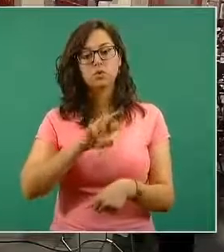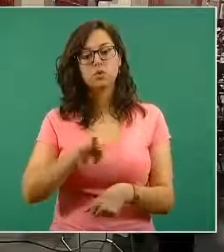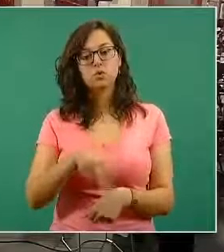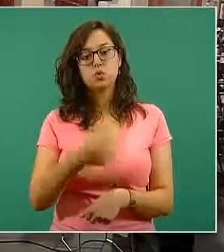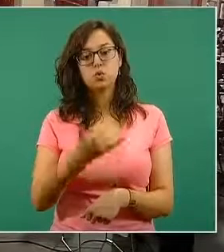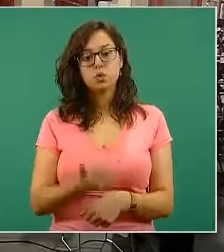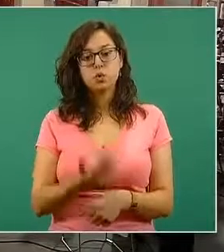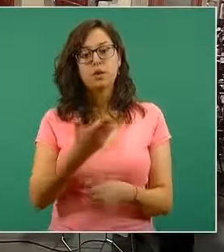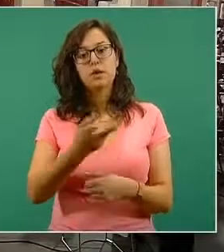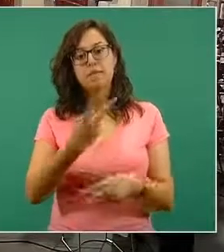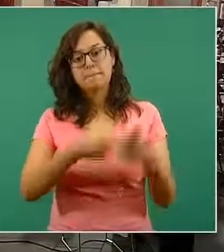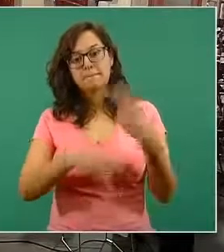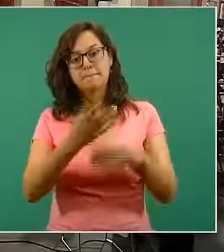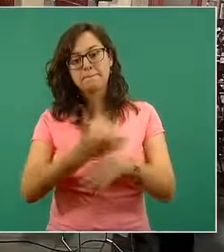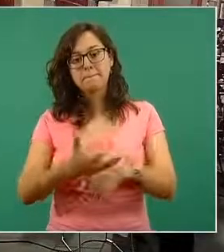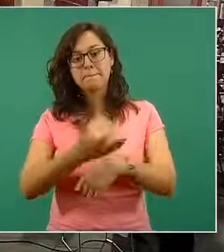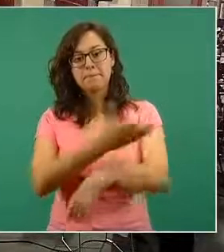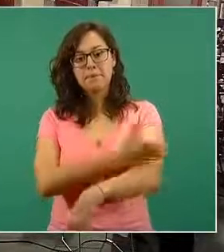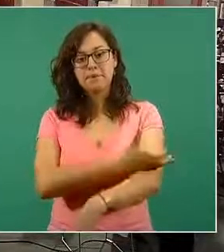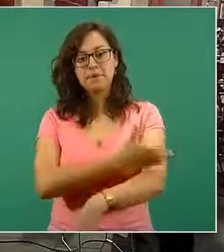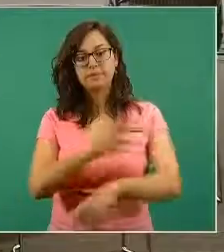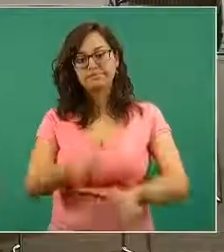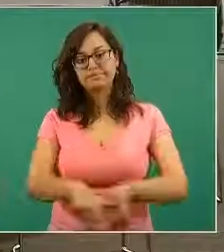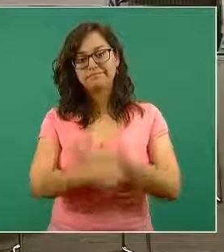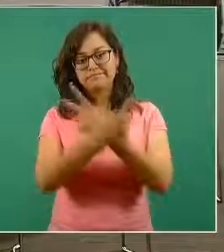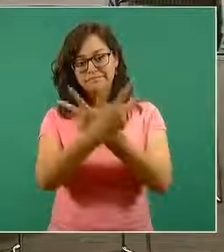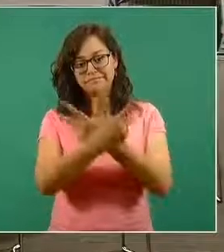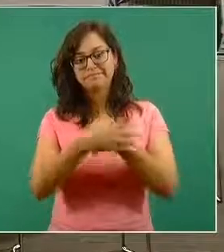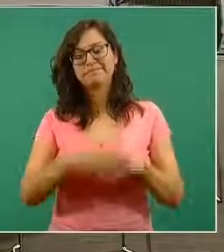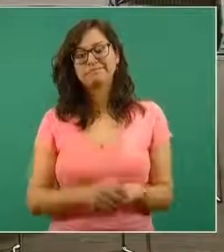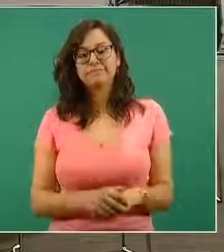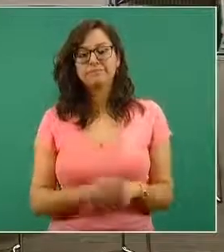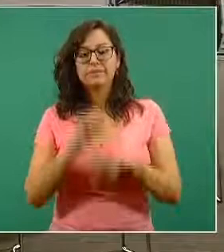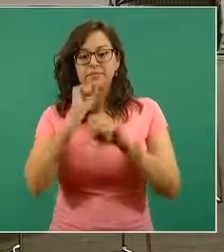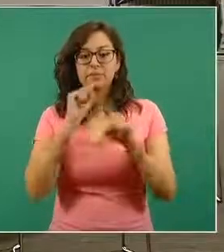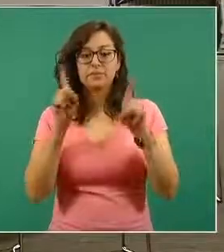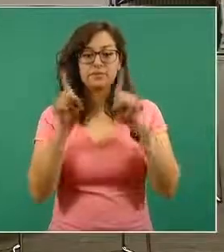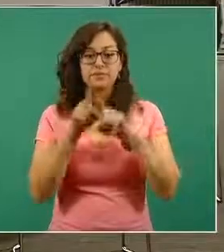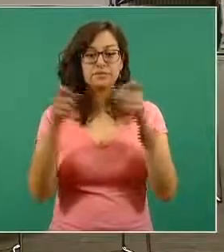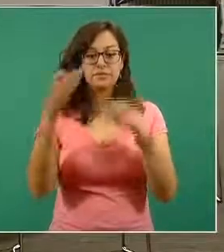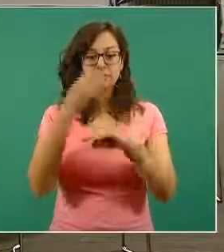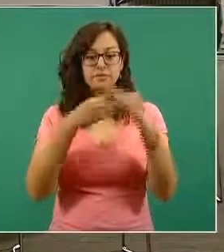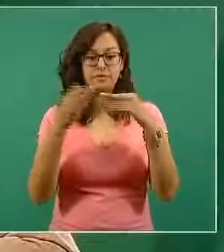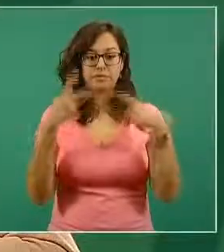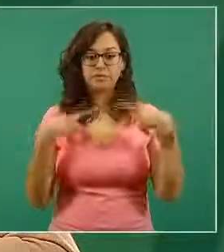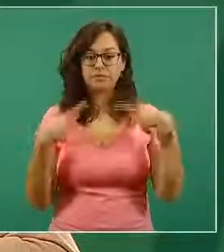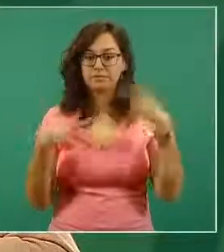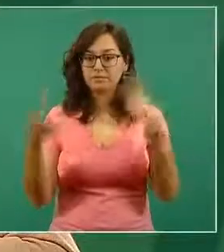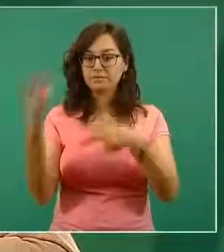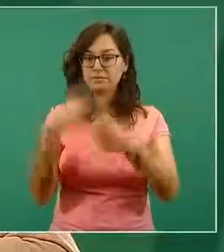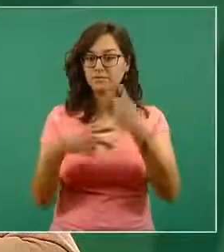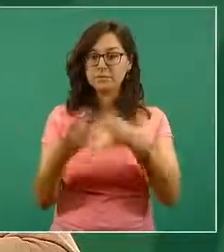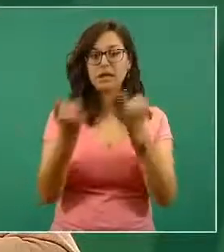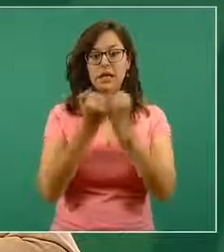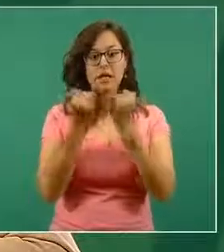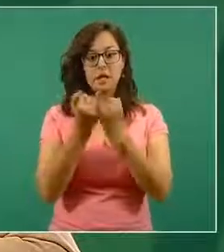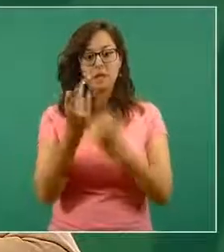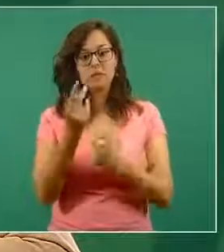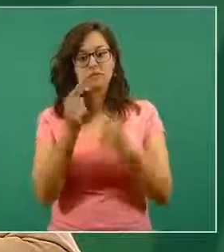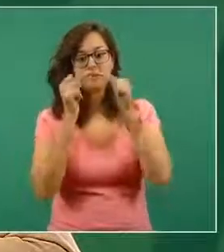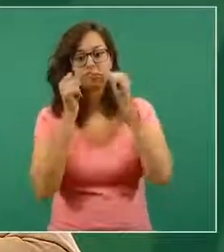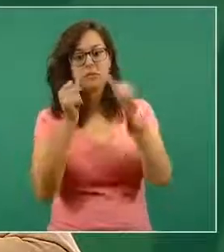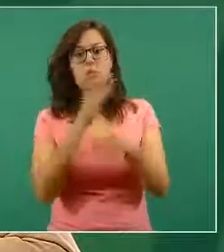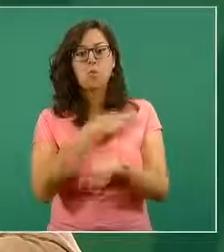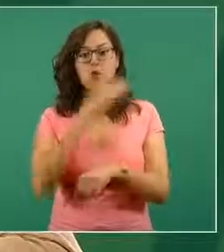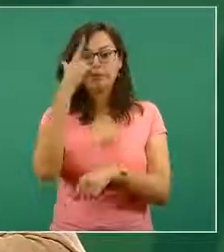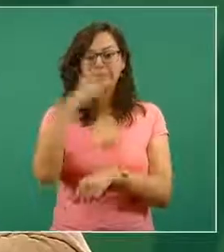habernos acompañado vía remota, y gracias a todos los que se encuentran presentes y están observando esta conferencia. Que tengan muy buenas